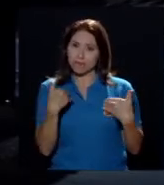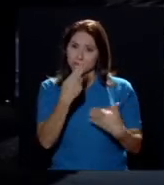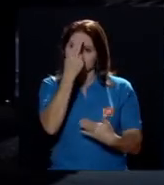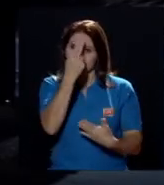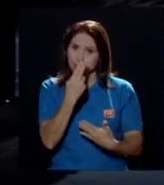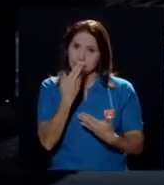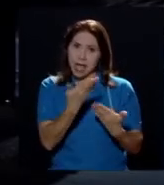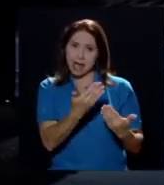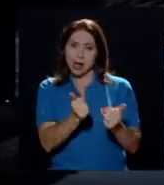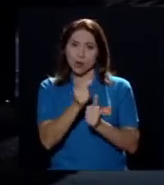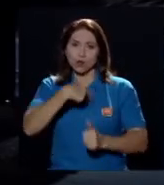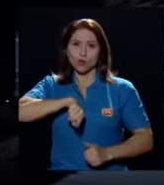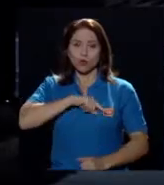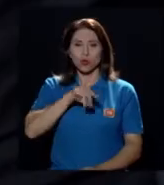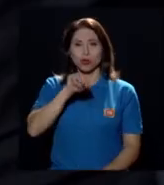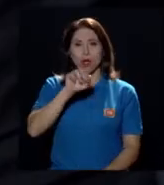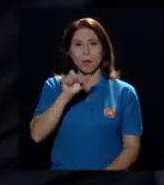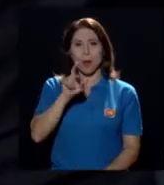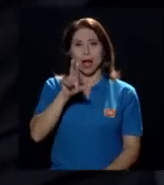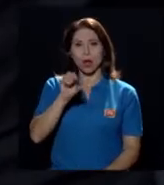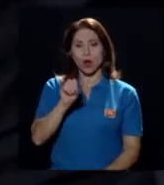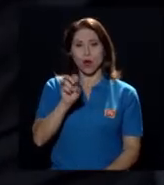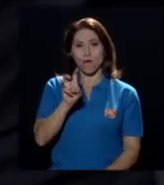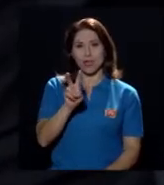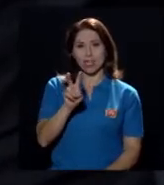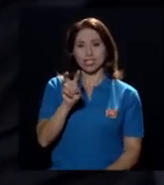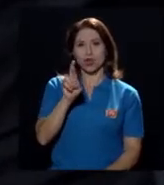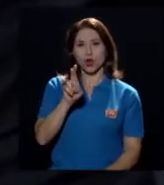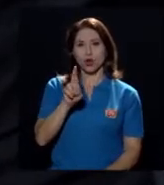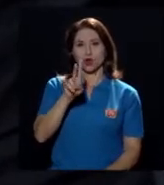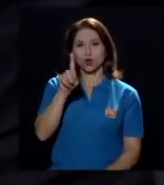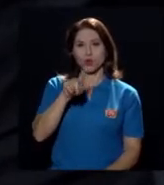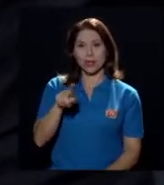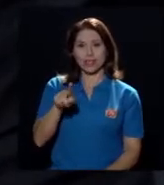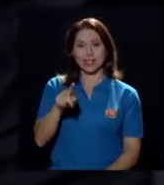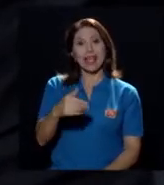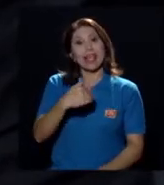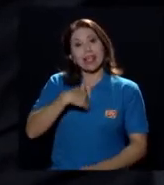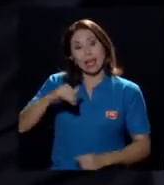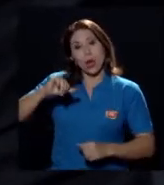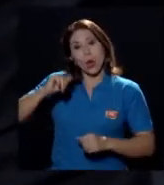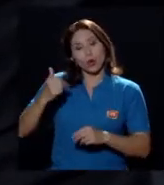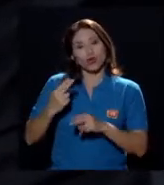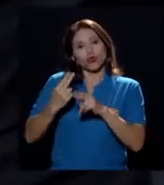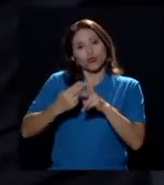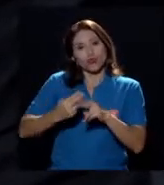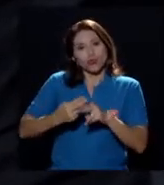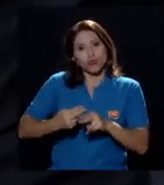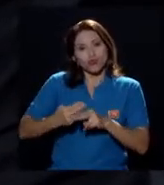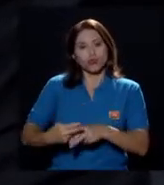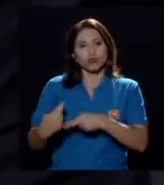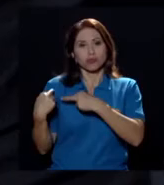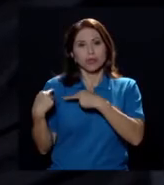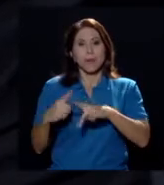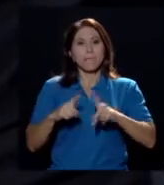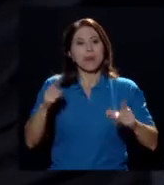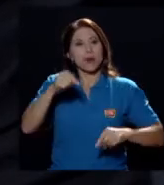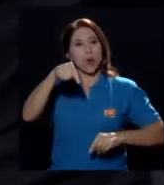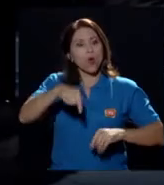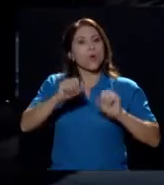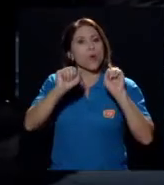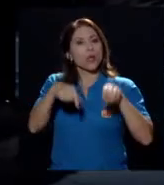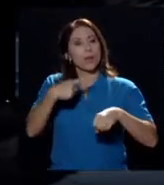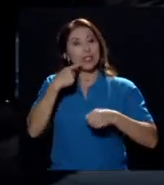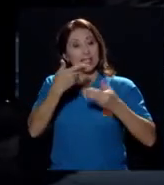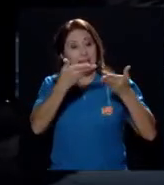con nosotros a don Marco Vinicio Ruiz, que tiene muchas otras categorías, pero hoy podríamos invocarla de que